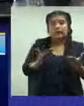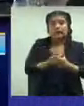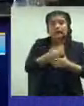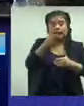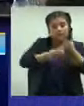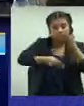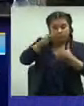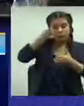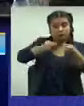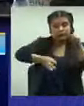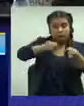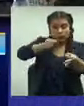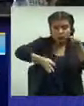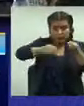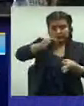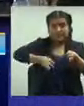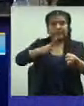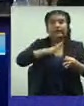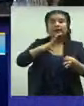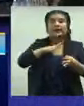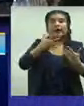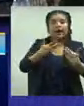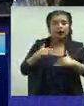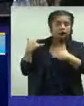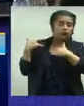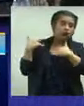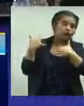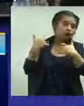judiciales, ¿verdad? Que esto es algo que nos ha estado también